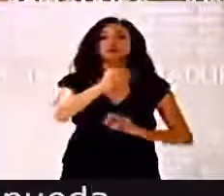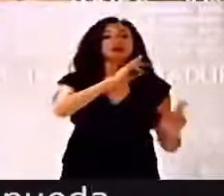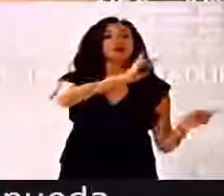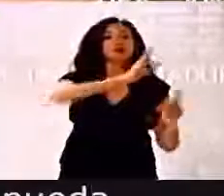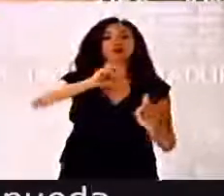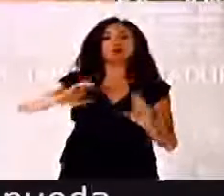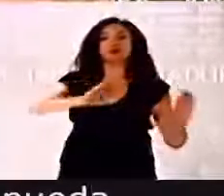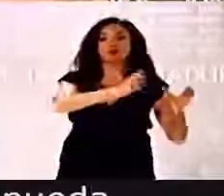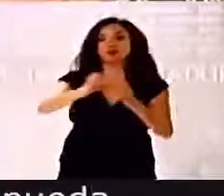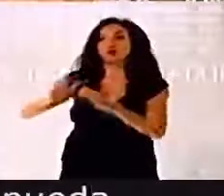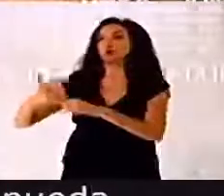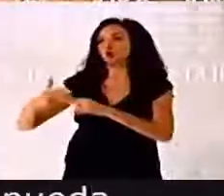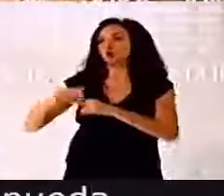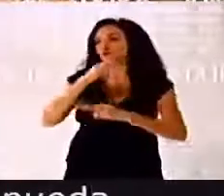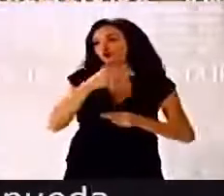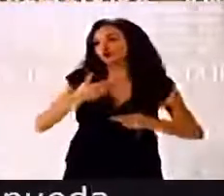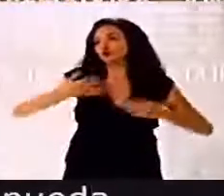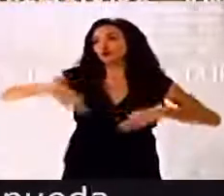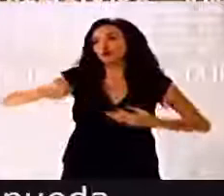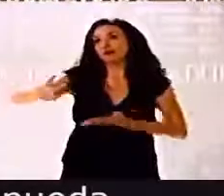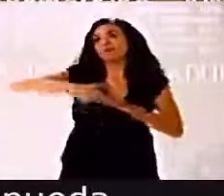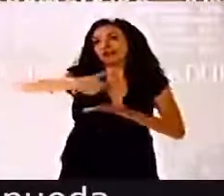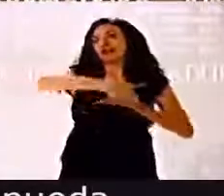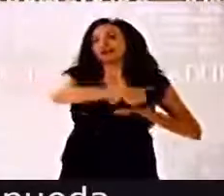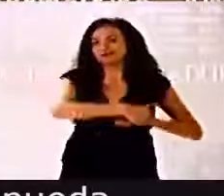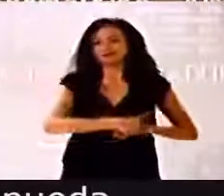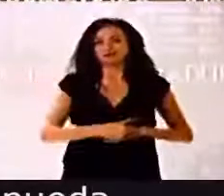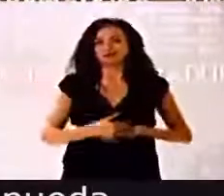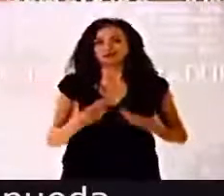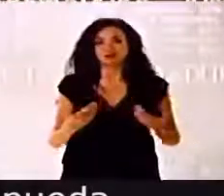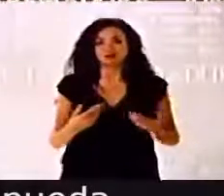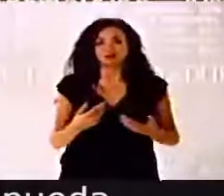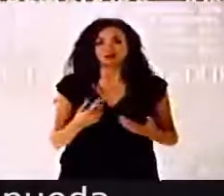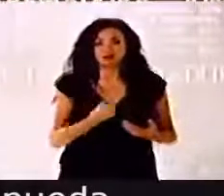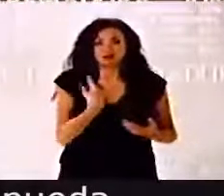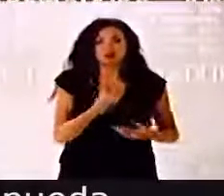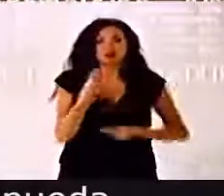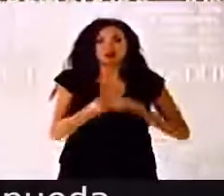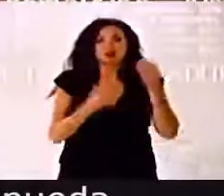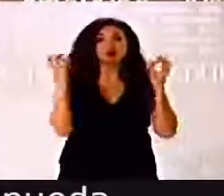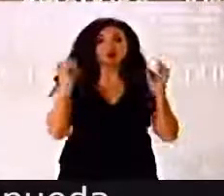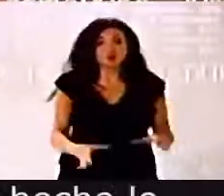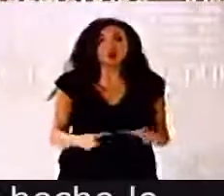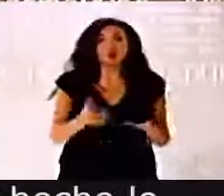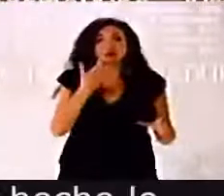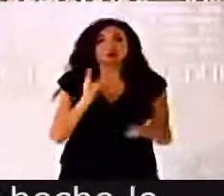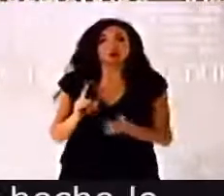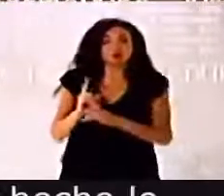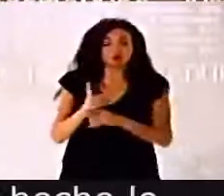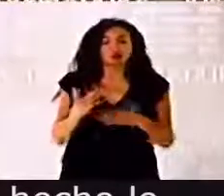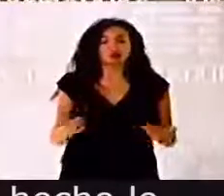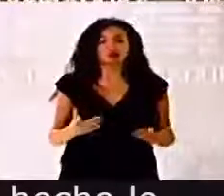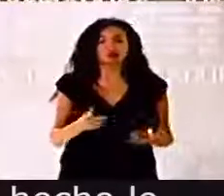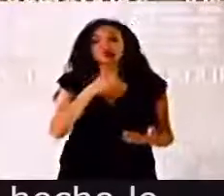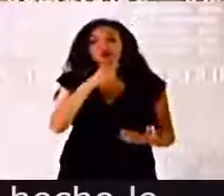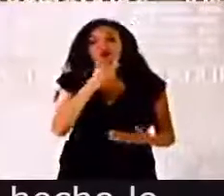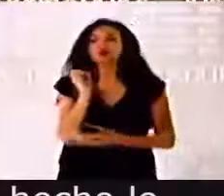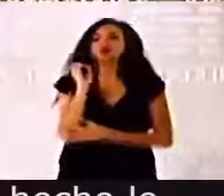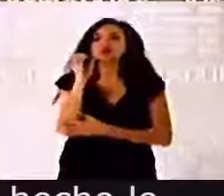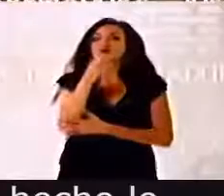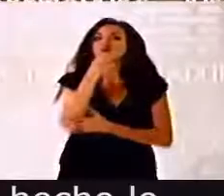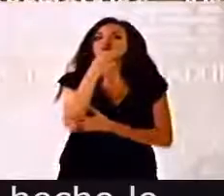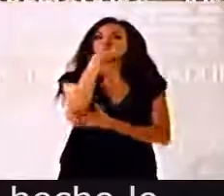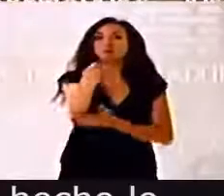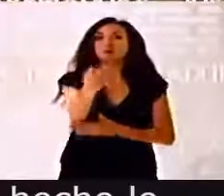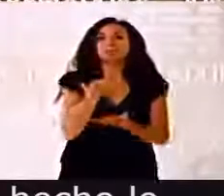normal que nos estén pidiendo comparecer. Hubiéramos hecho lo mismo estando en la oposición. Por eso vamos a ir a comparecer a petición propia, que se